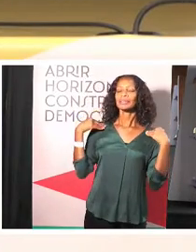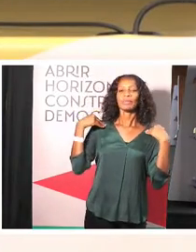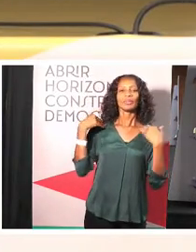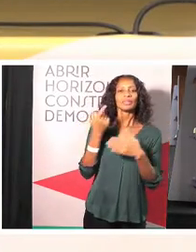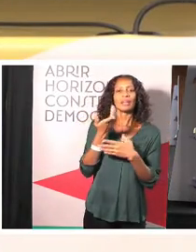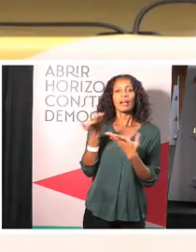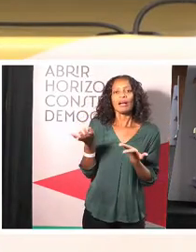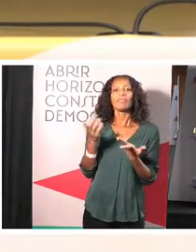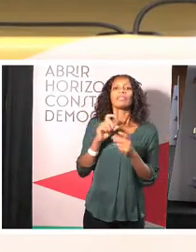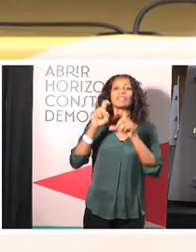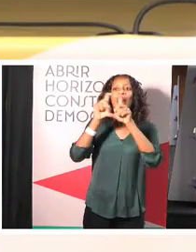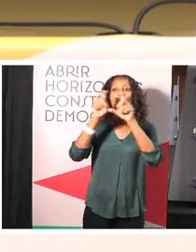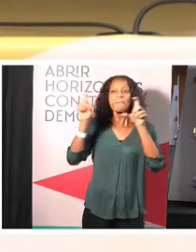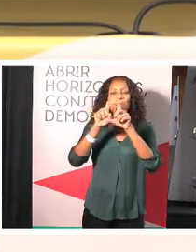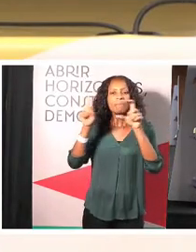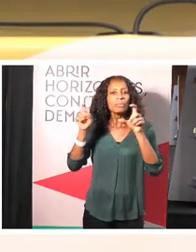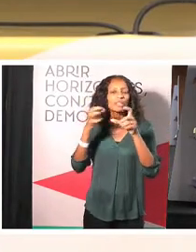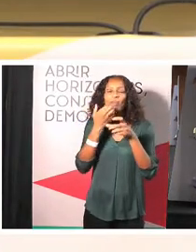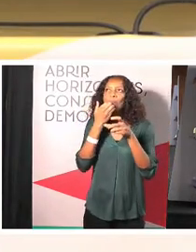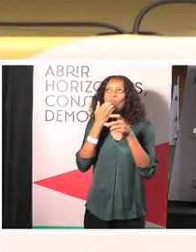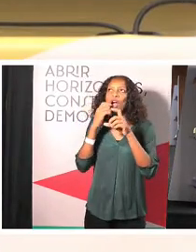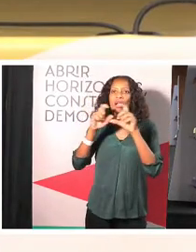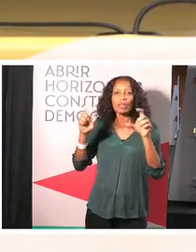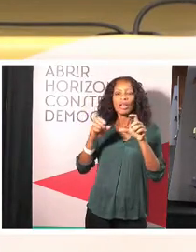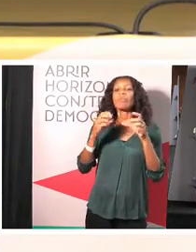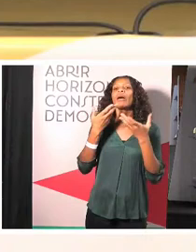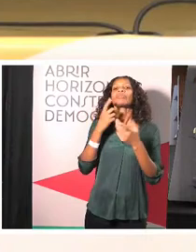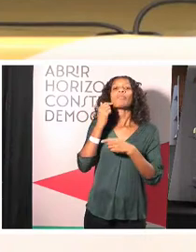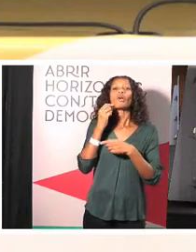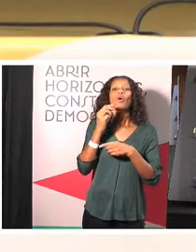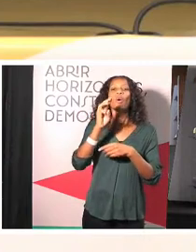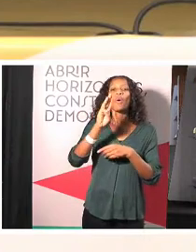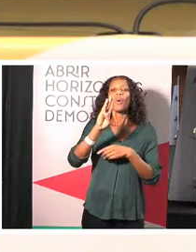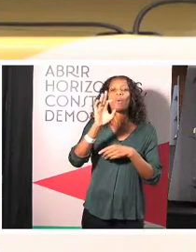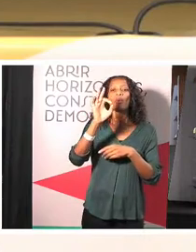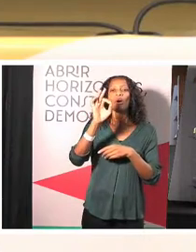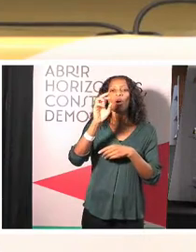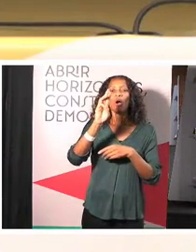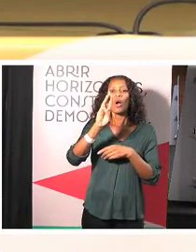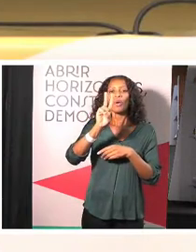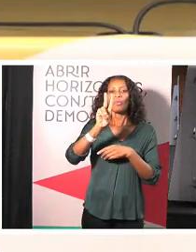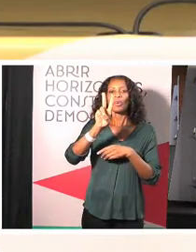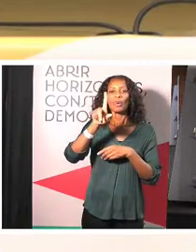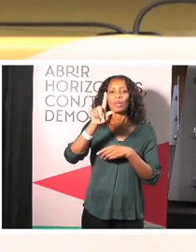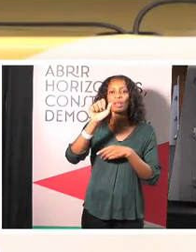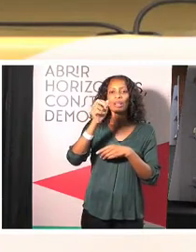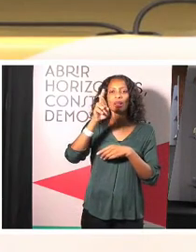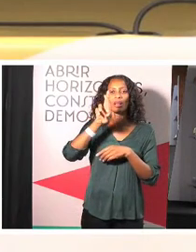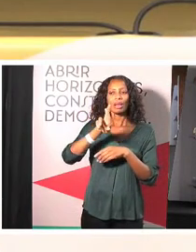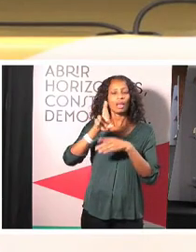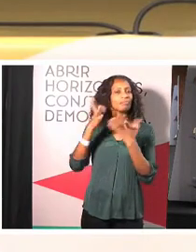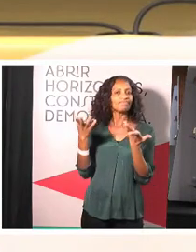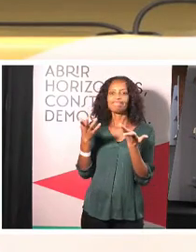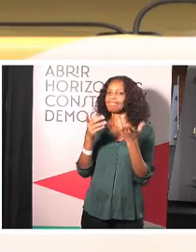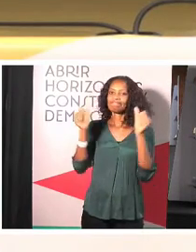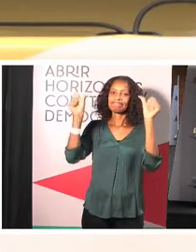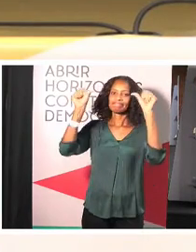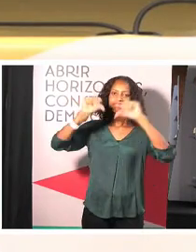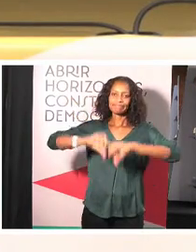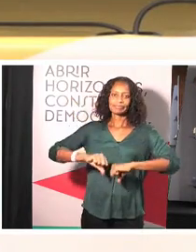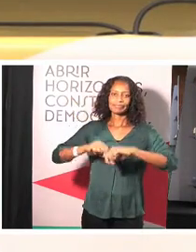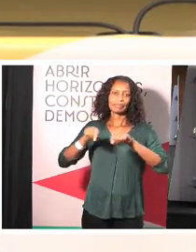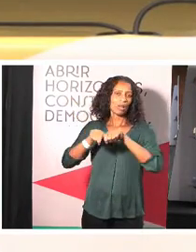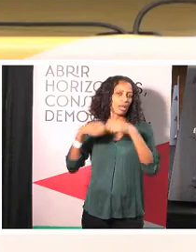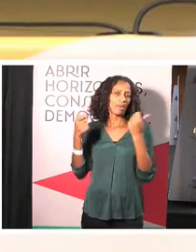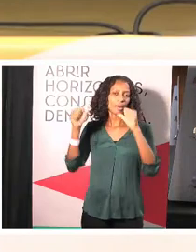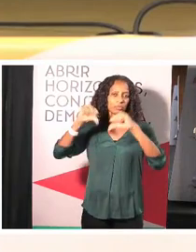devenir de estas empresas si quiebran, como pasó, por ejemplo, con el Popular, en el cual pues tuvo un papel fundamental, pero digamos que hay un